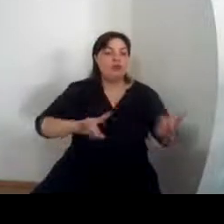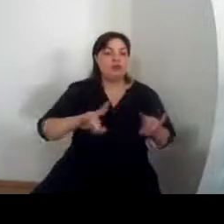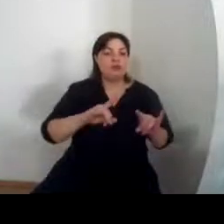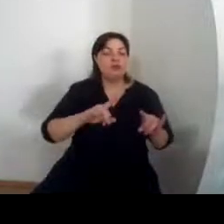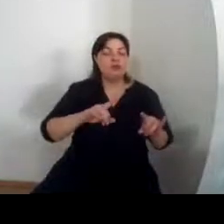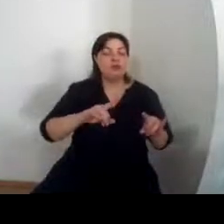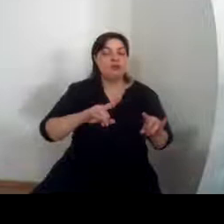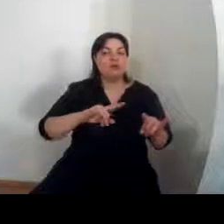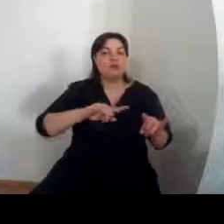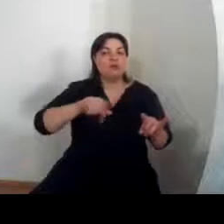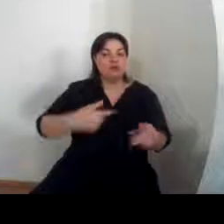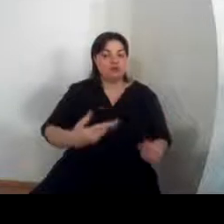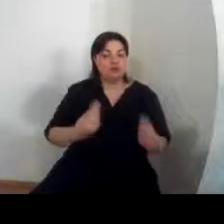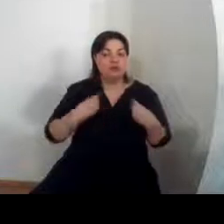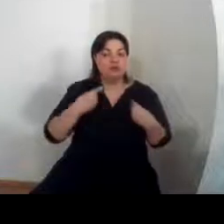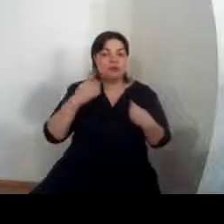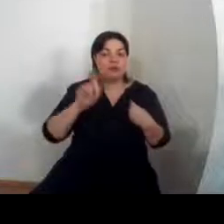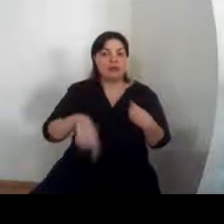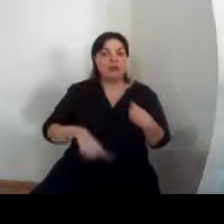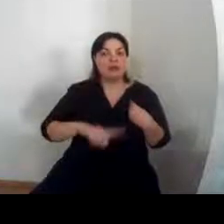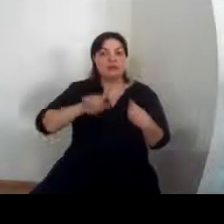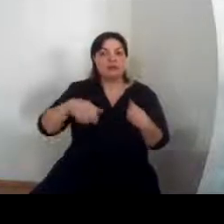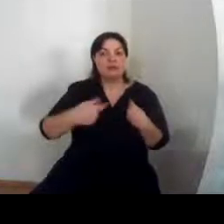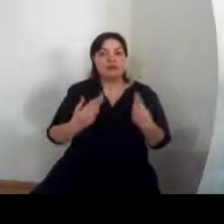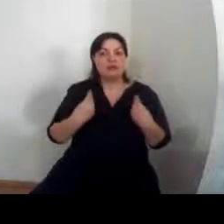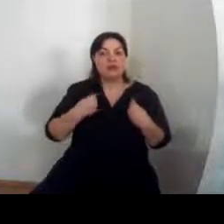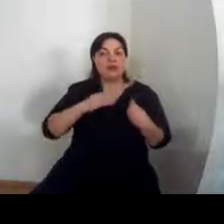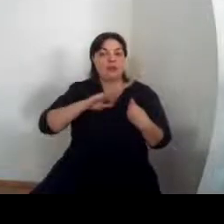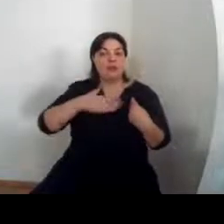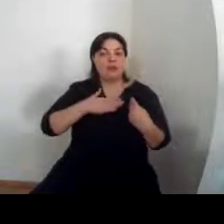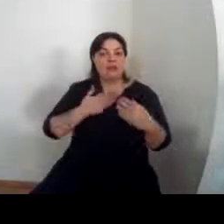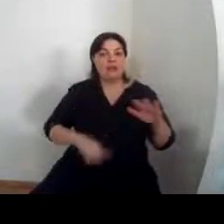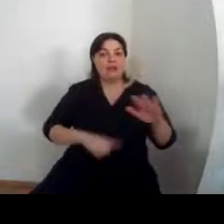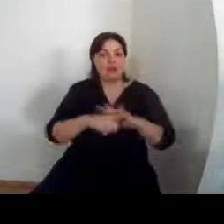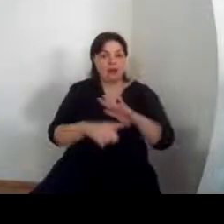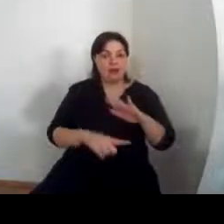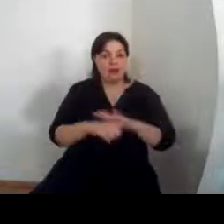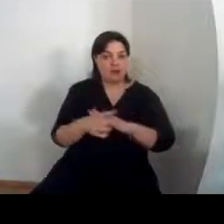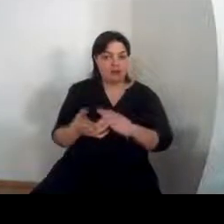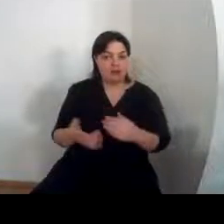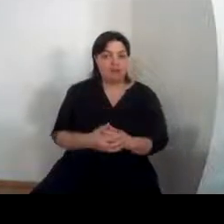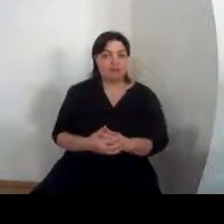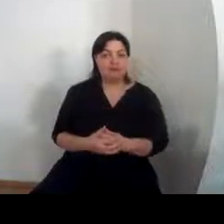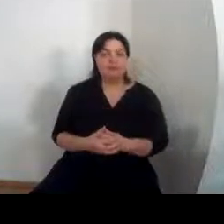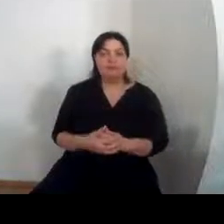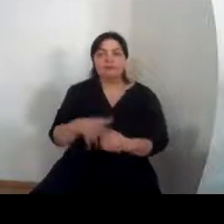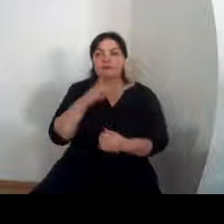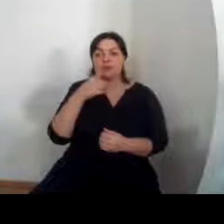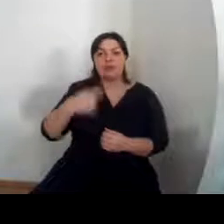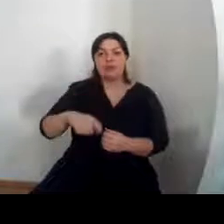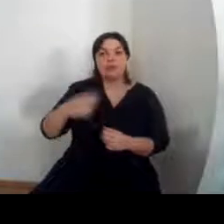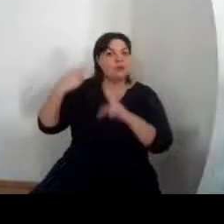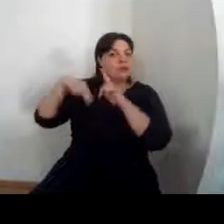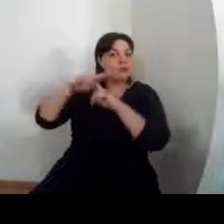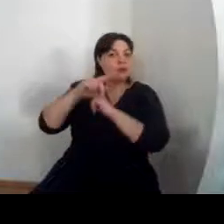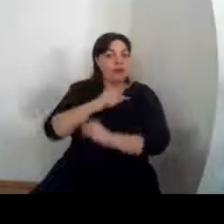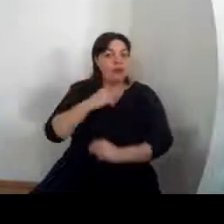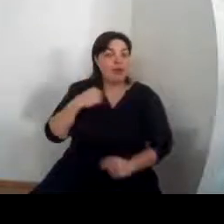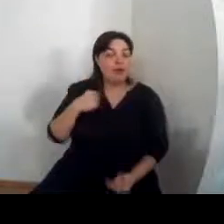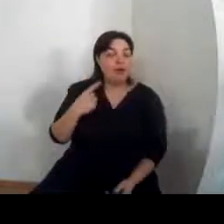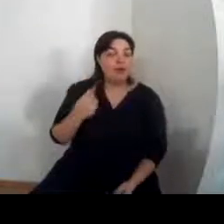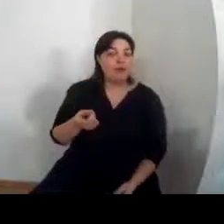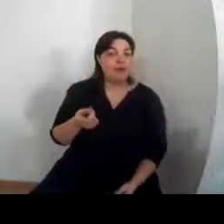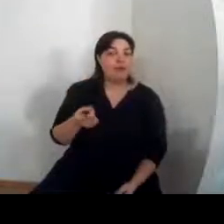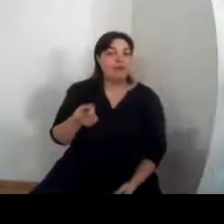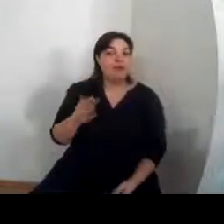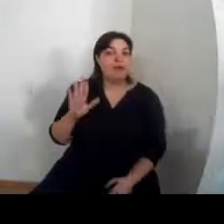estamos viviendo y desarrollando nuestras vidas, porque como bien apuntaba el presidente de la Diputación de Badajoz, no es una